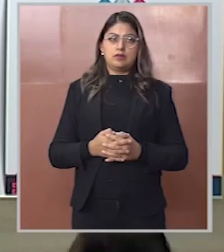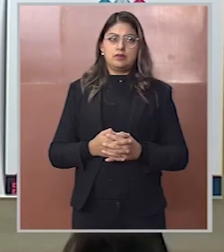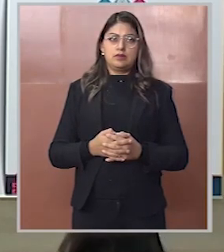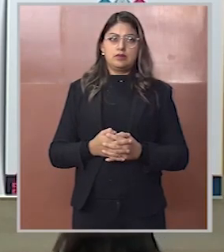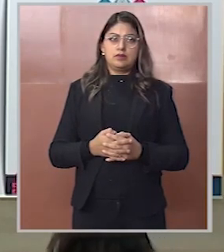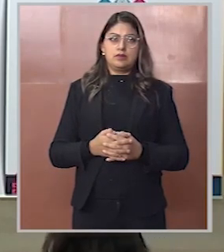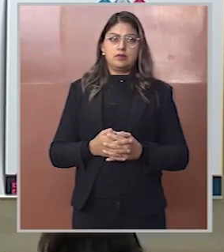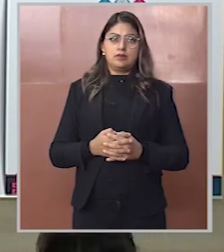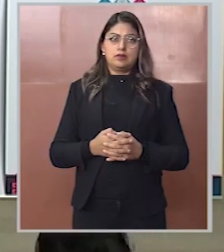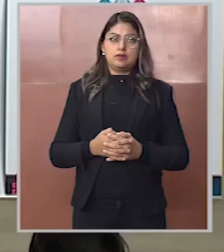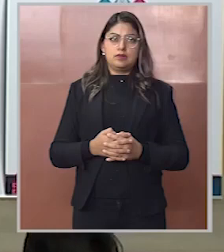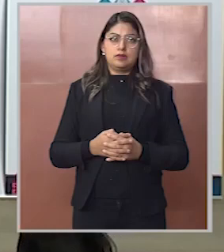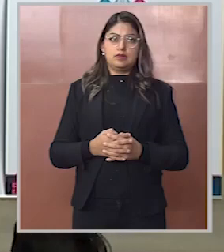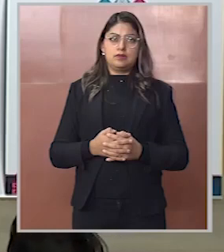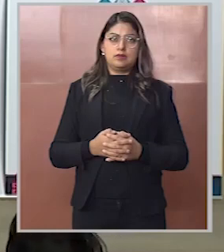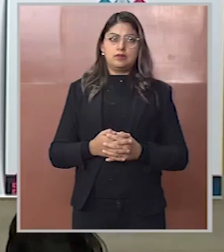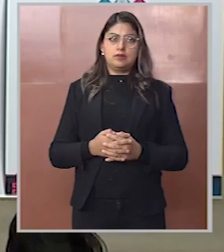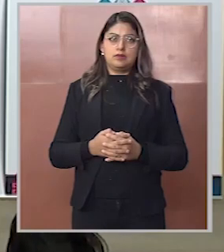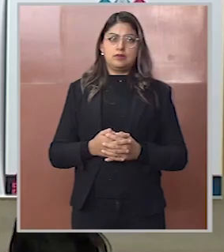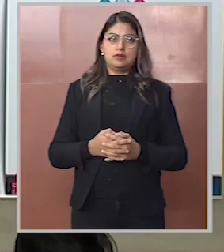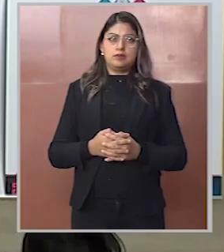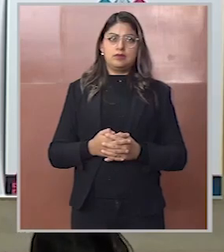municipal Estatal